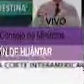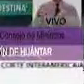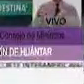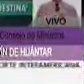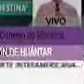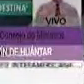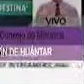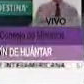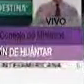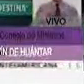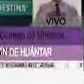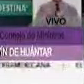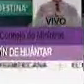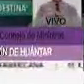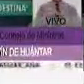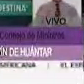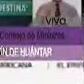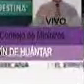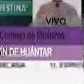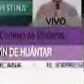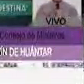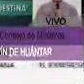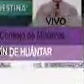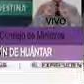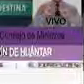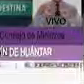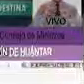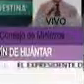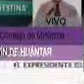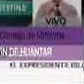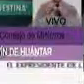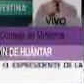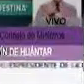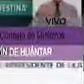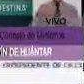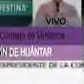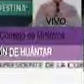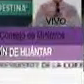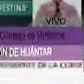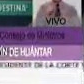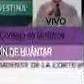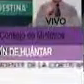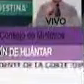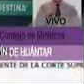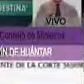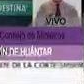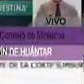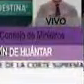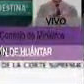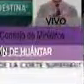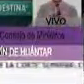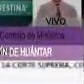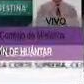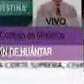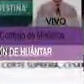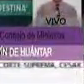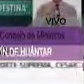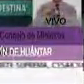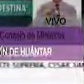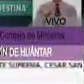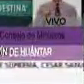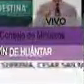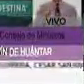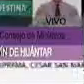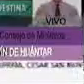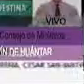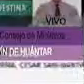contra el Ministerio de Defensa. La Corte Interamericana o el sistema interamericano procesa casos contra el Estado